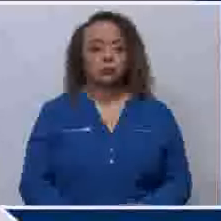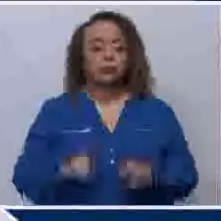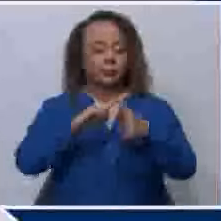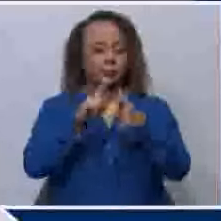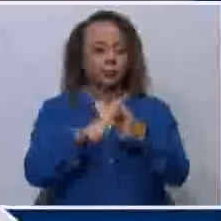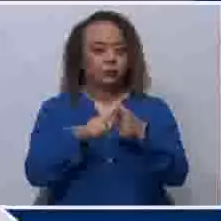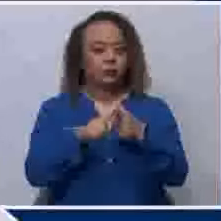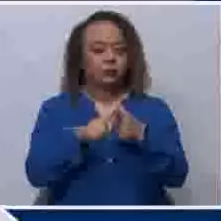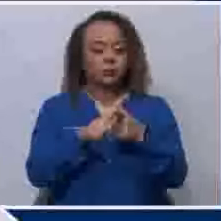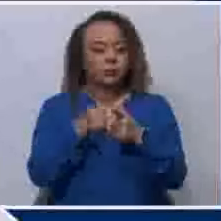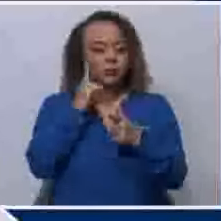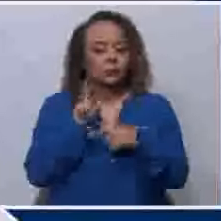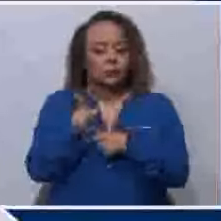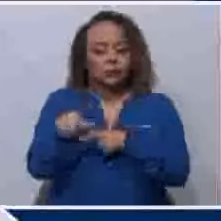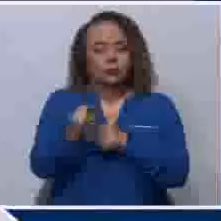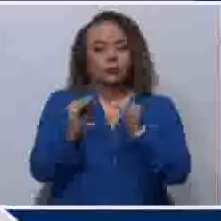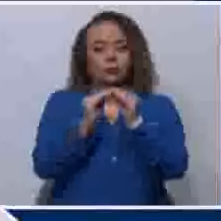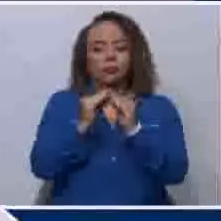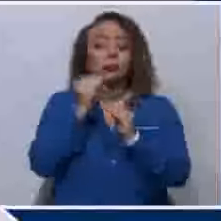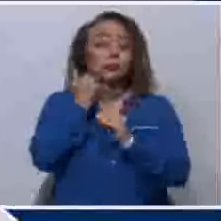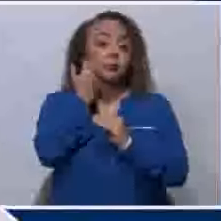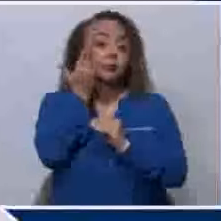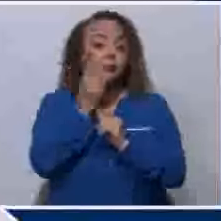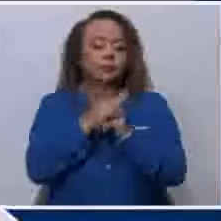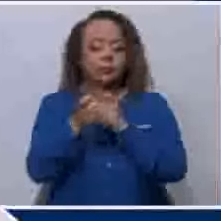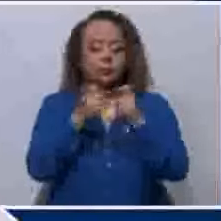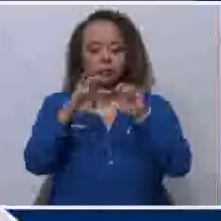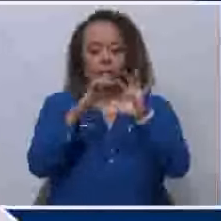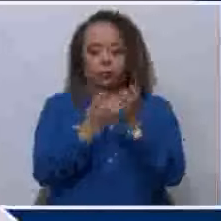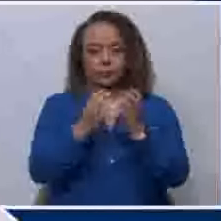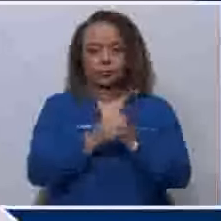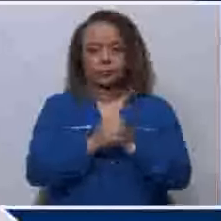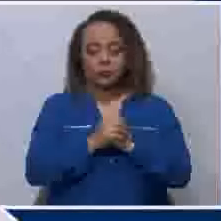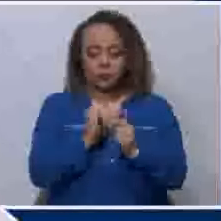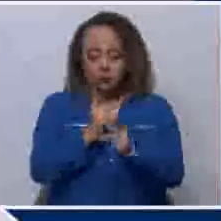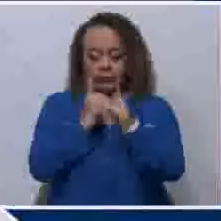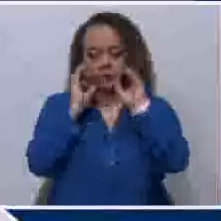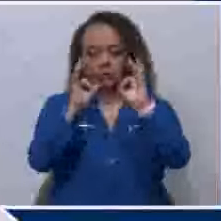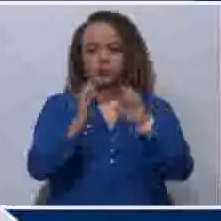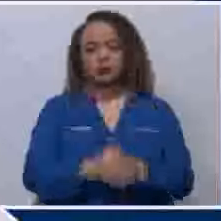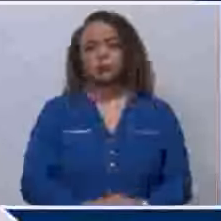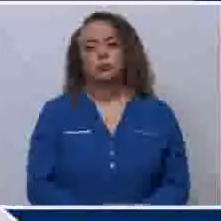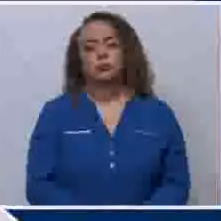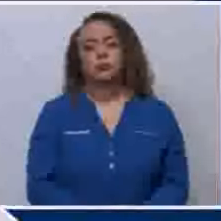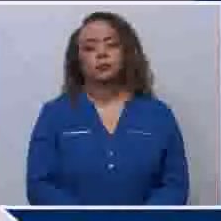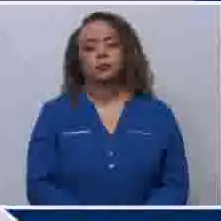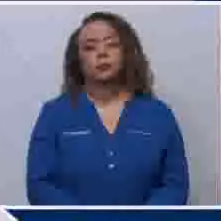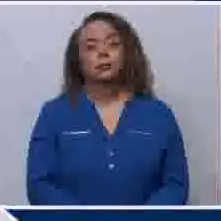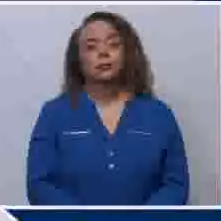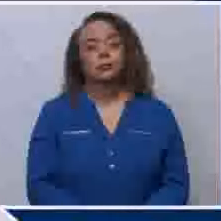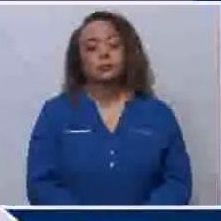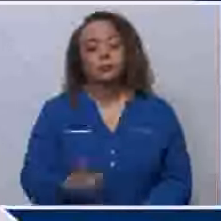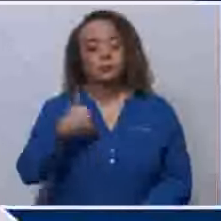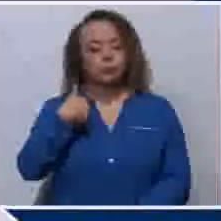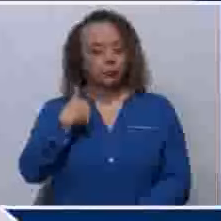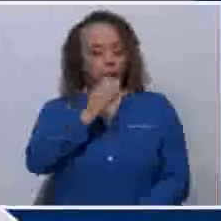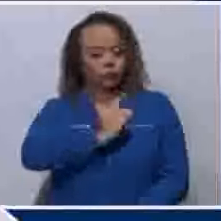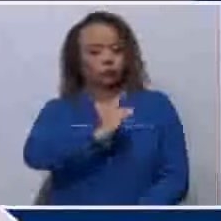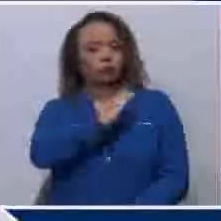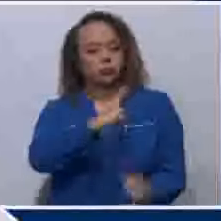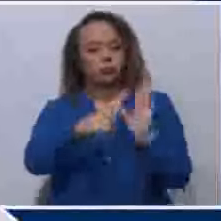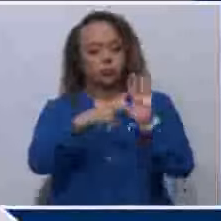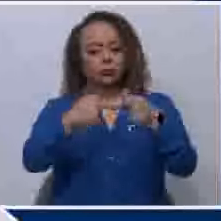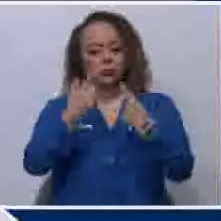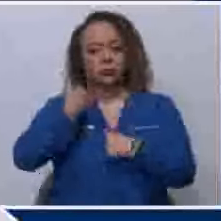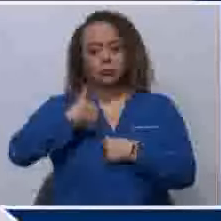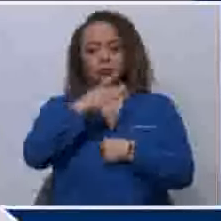y para ellos es un poco más sencillo el control de la pelota. La cubre muy bien Manfred Ugalde. Tiene agallas, lo demostró ante Argentina,